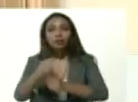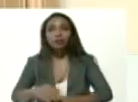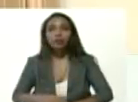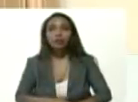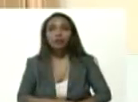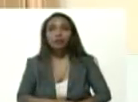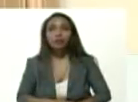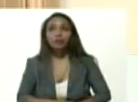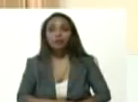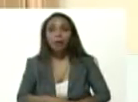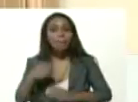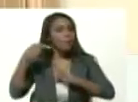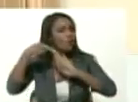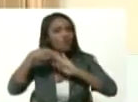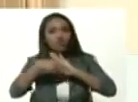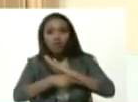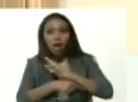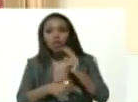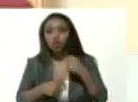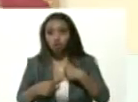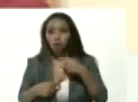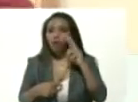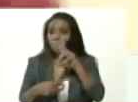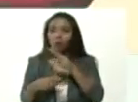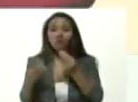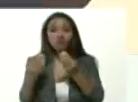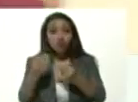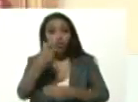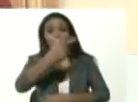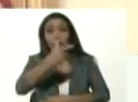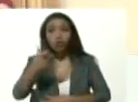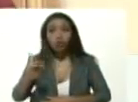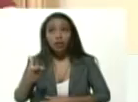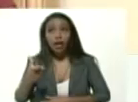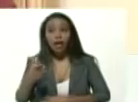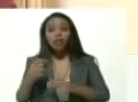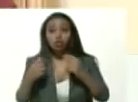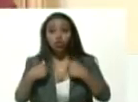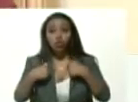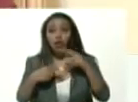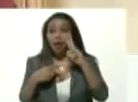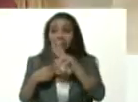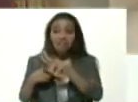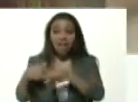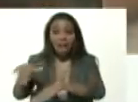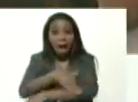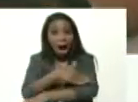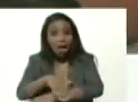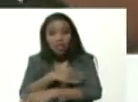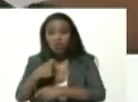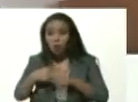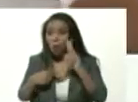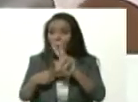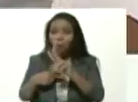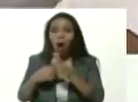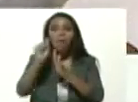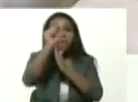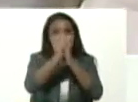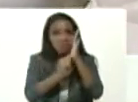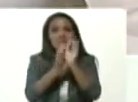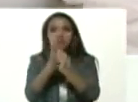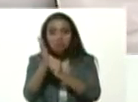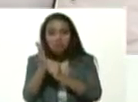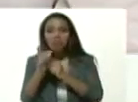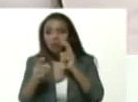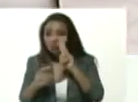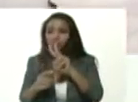Hay que profundizar. Hoy vi mucha gente la gente que vi en las calles, mejor dicho, las vi con guantes. Y